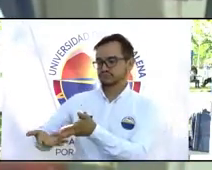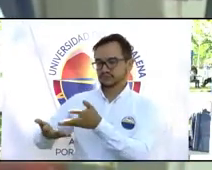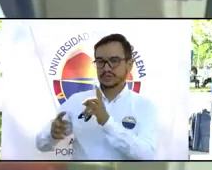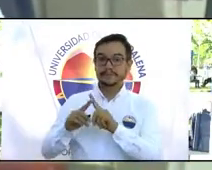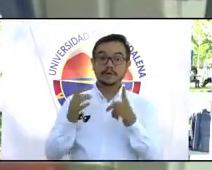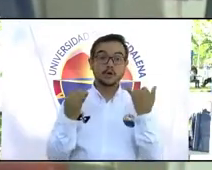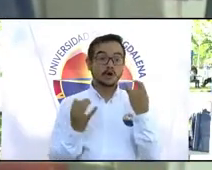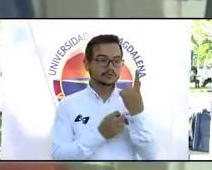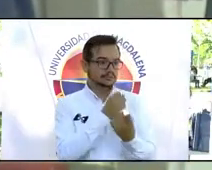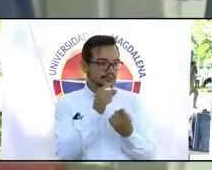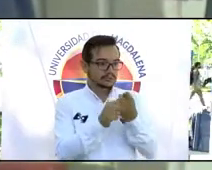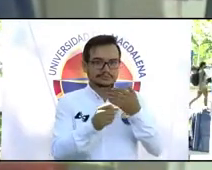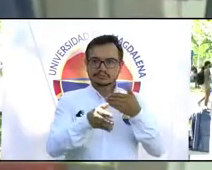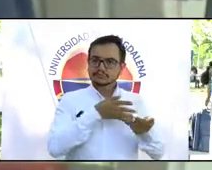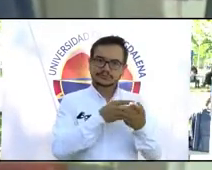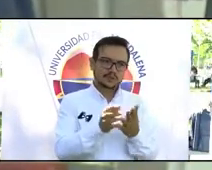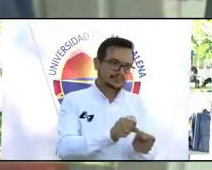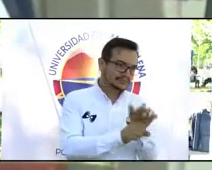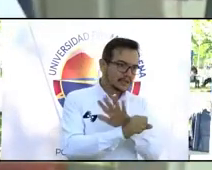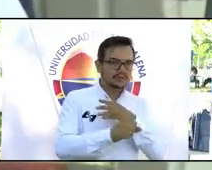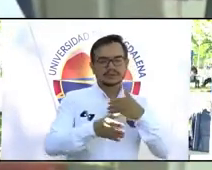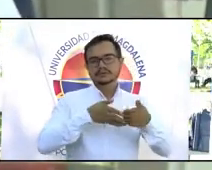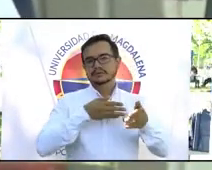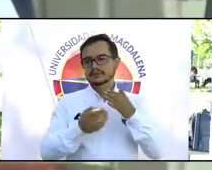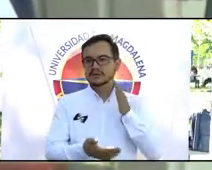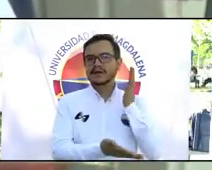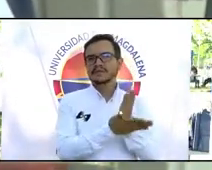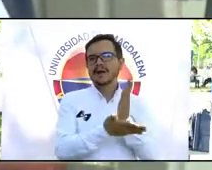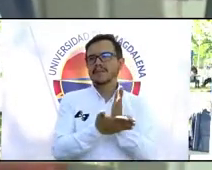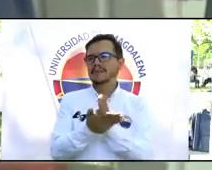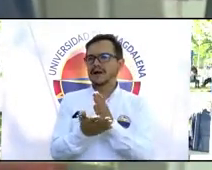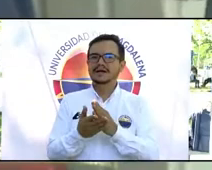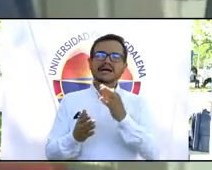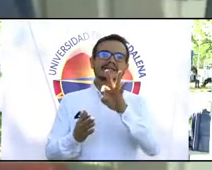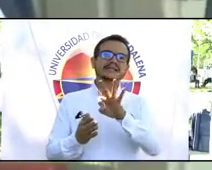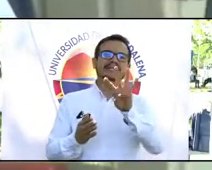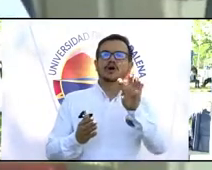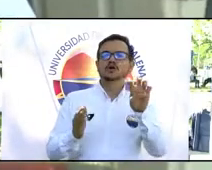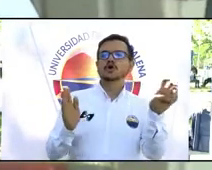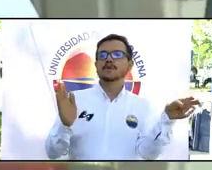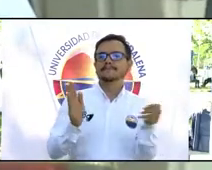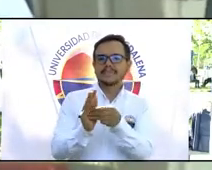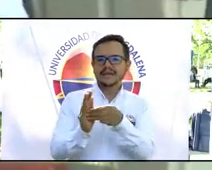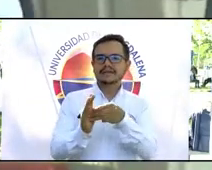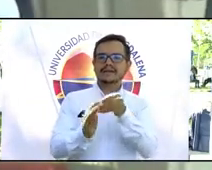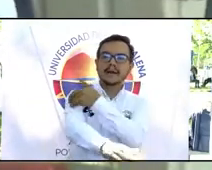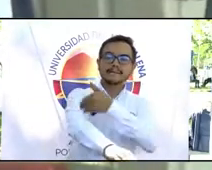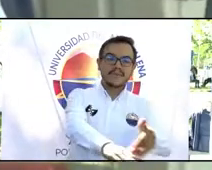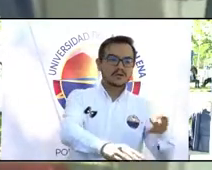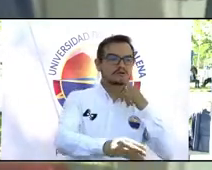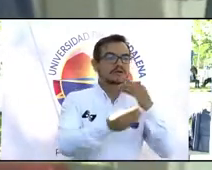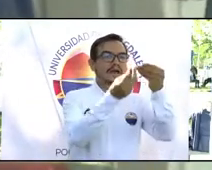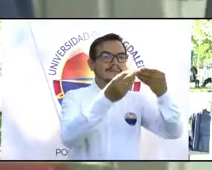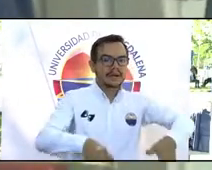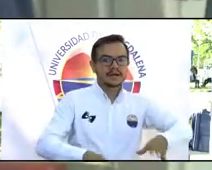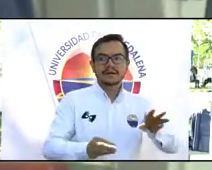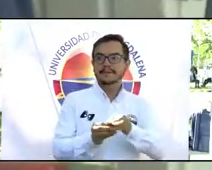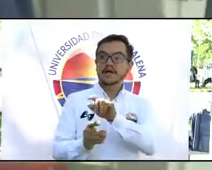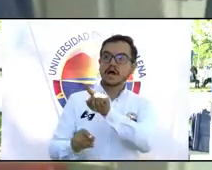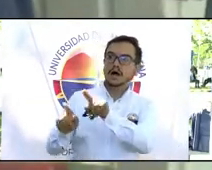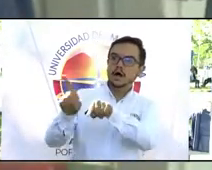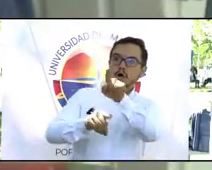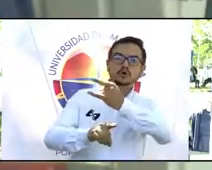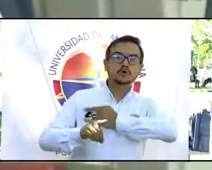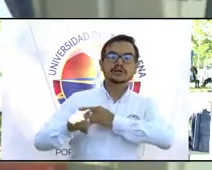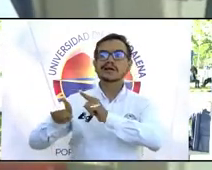de la pandemia, a pesar de haber perdido 38 mil millones de pesos en inversión, a pesar de que hay universidades que han sacado profesores, que han cerrado